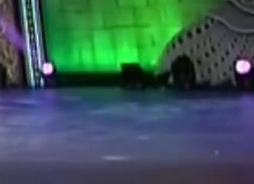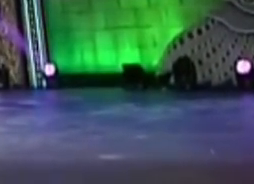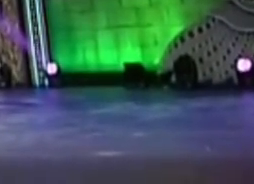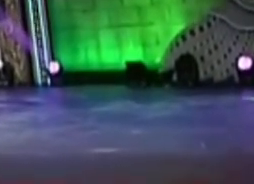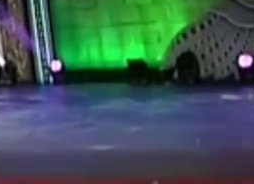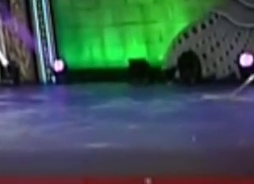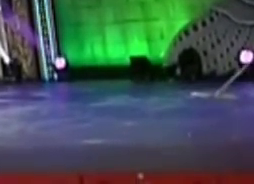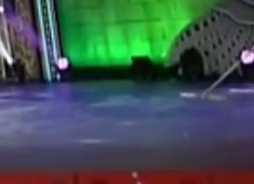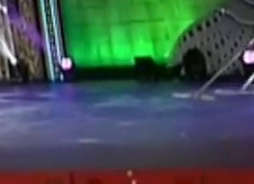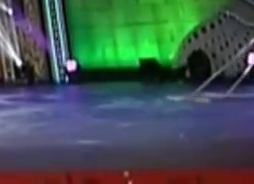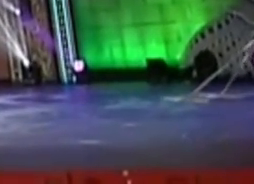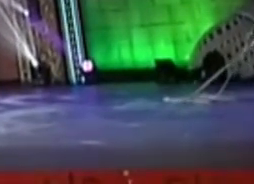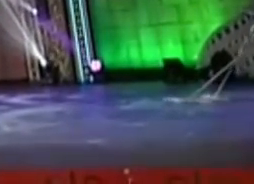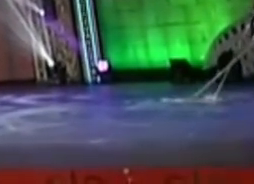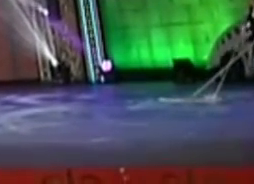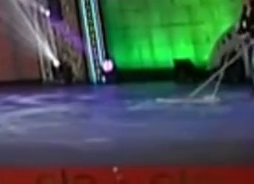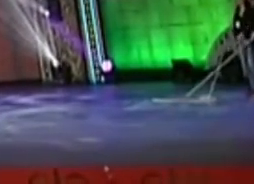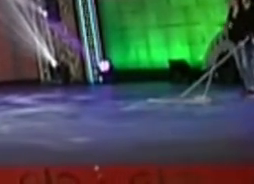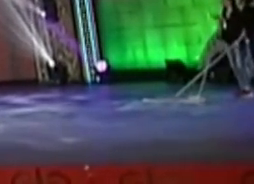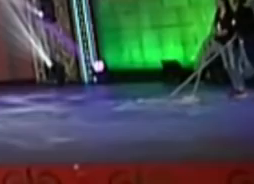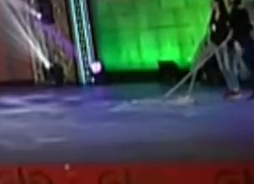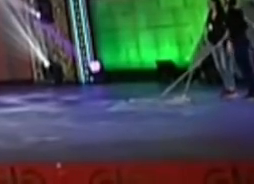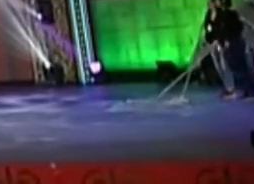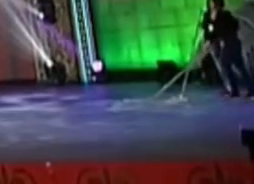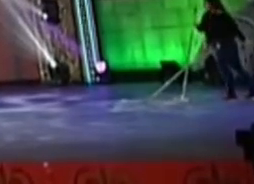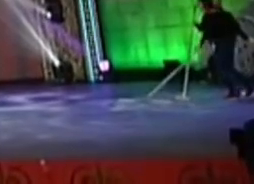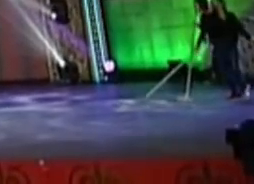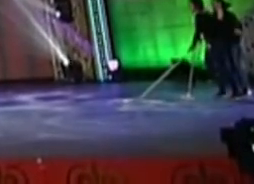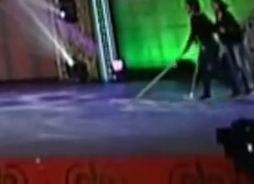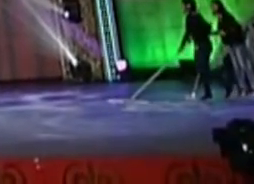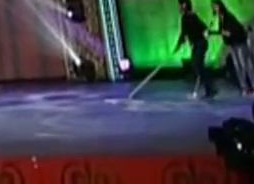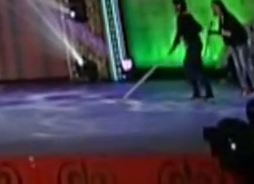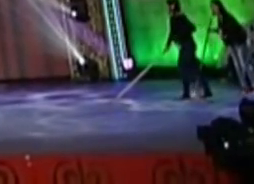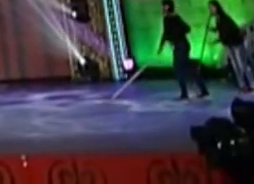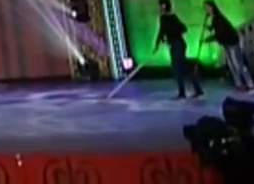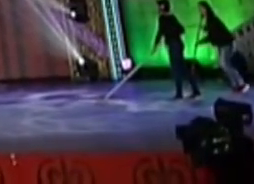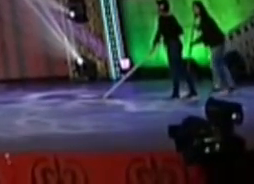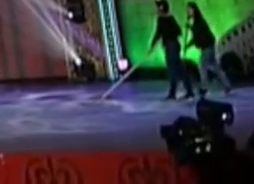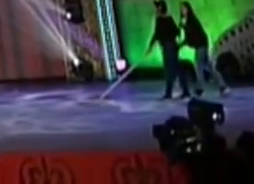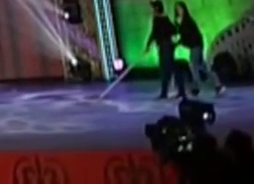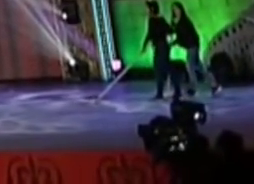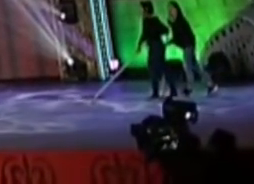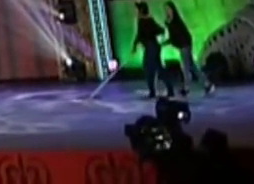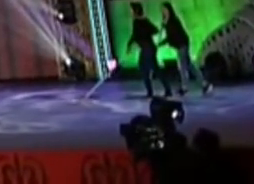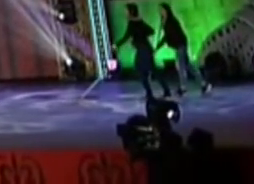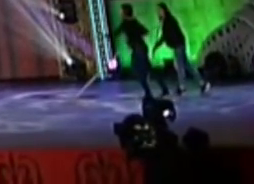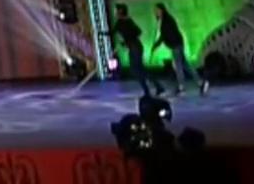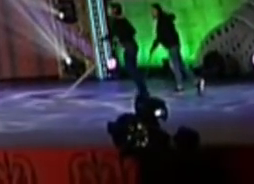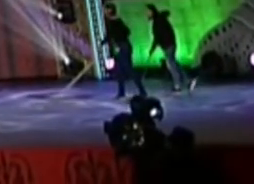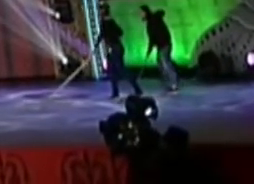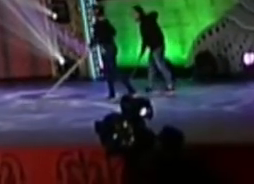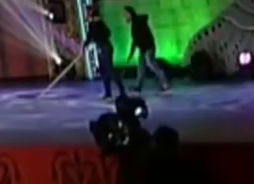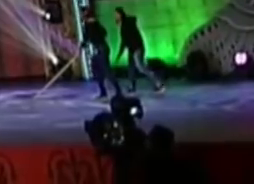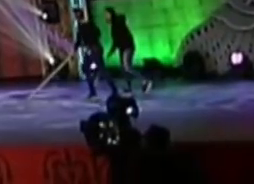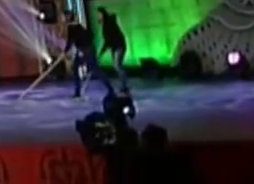cabeza rapada ha sido exclusivamente para este espectáculo, porque en carnaval todo vale para lucir el